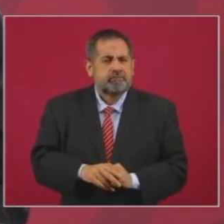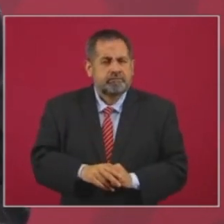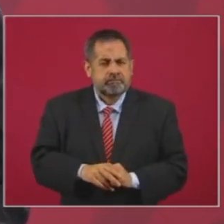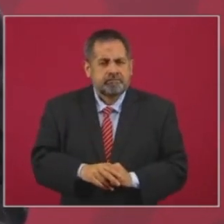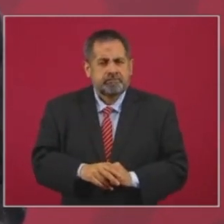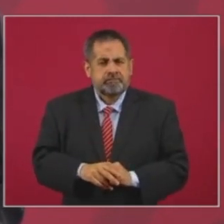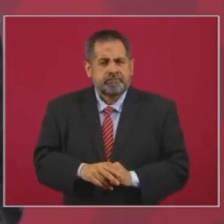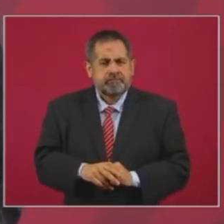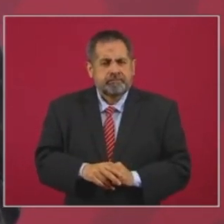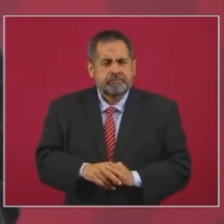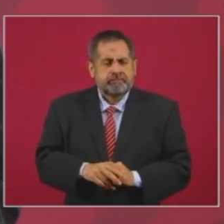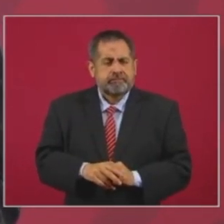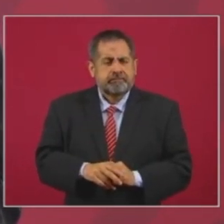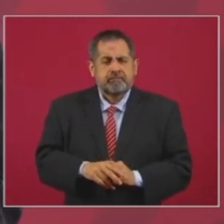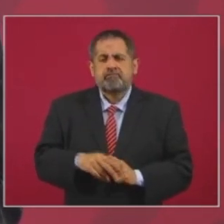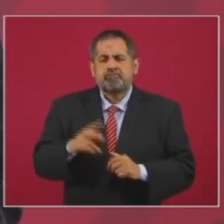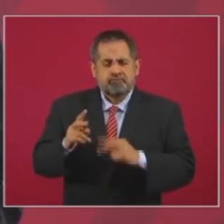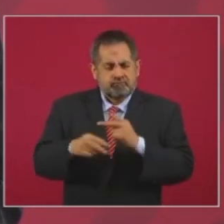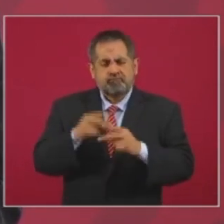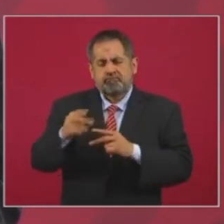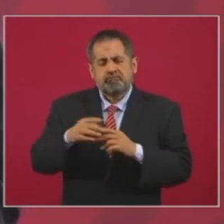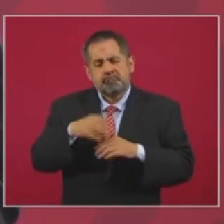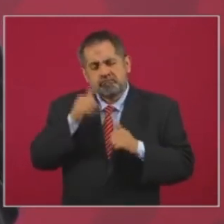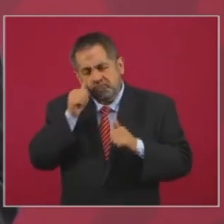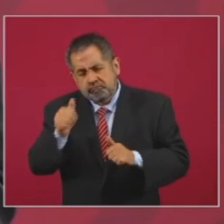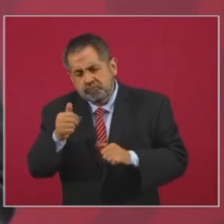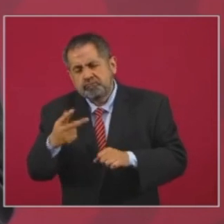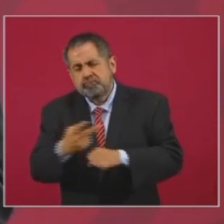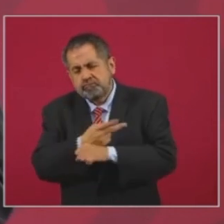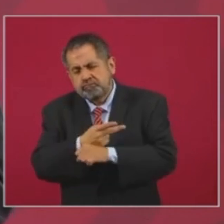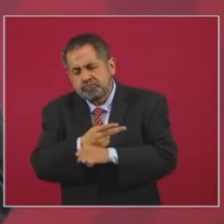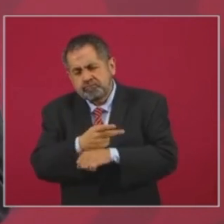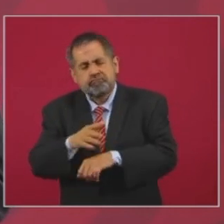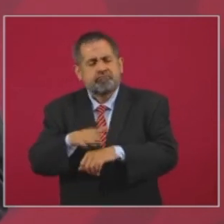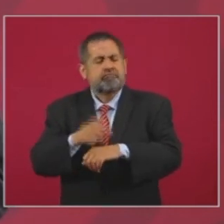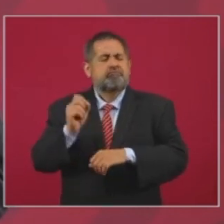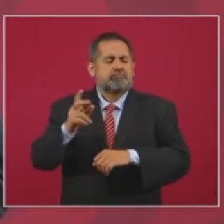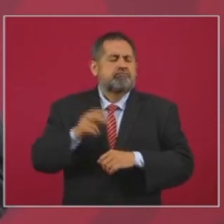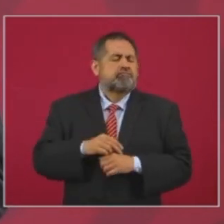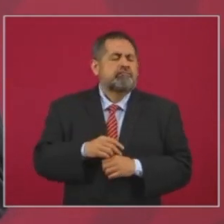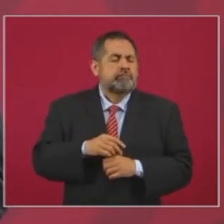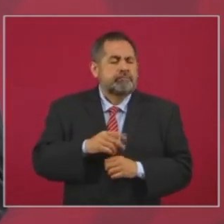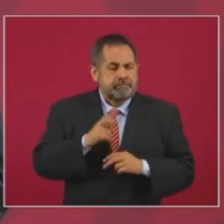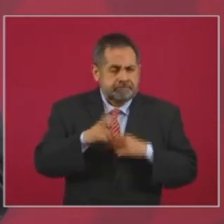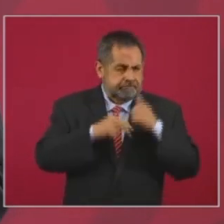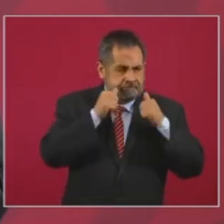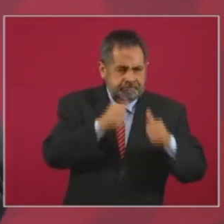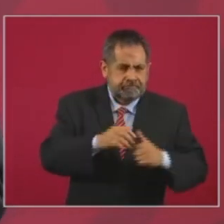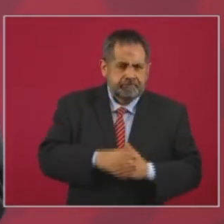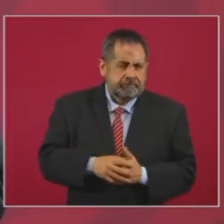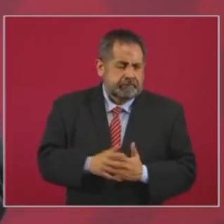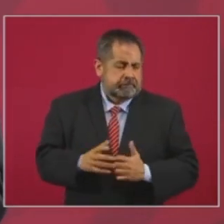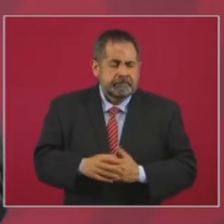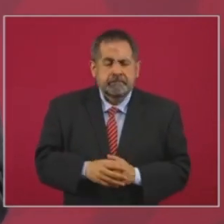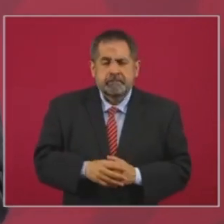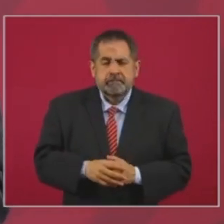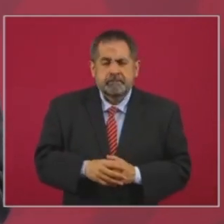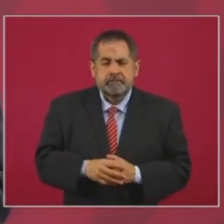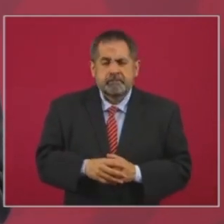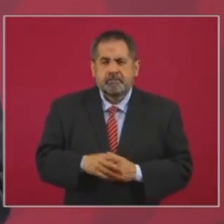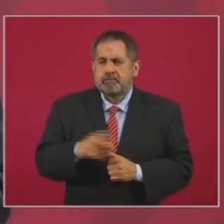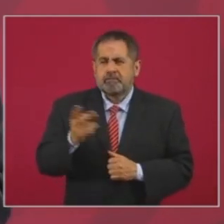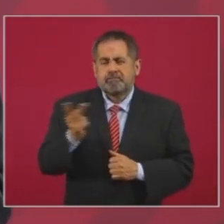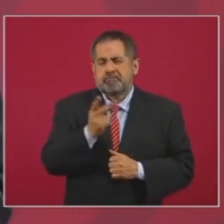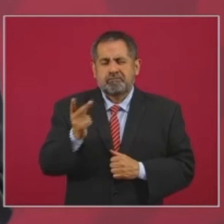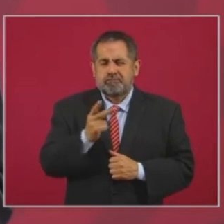van a escuchar la denuncia, no van a actuar